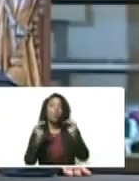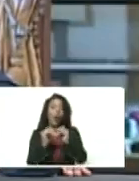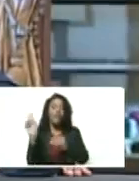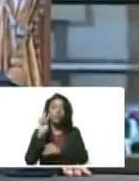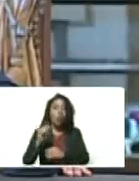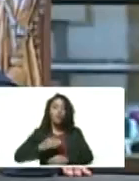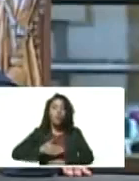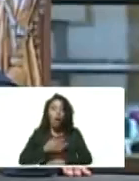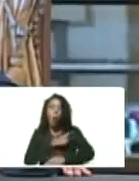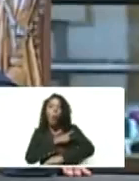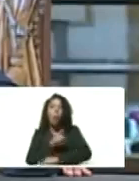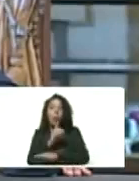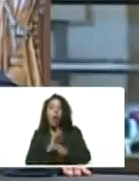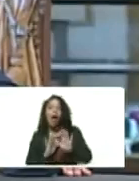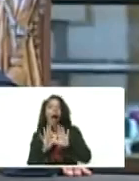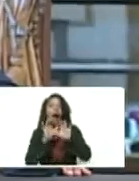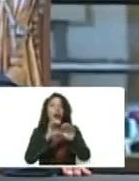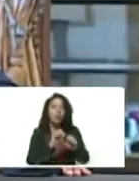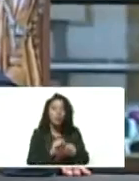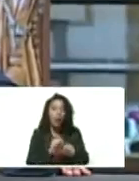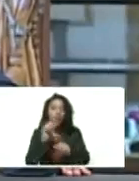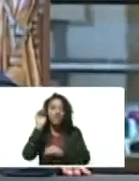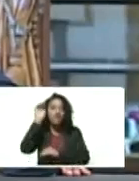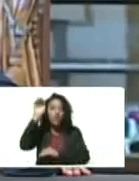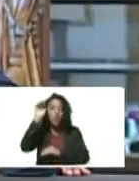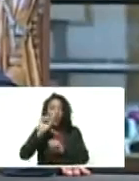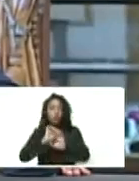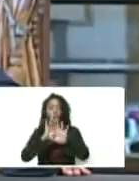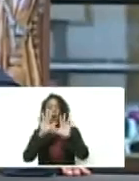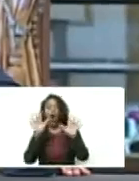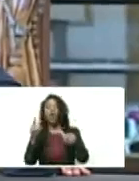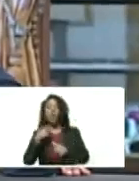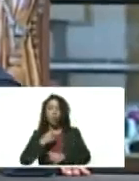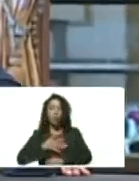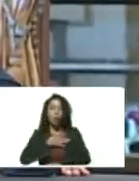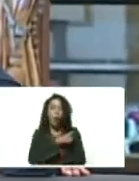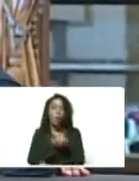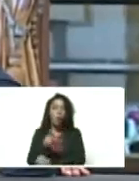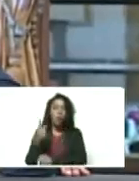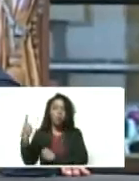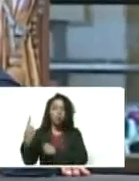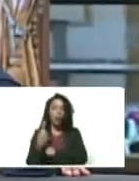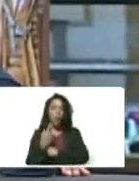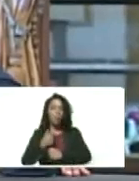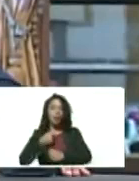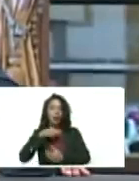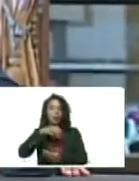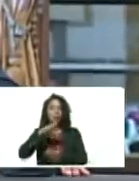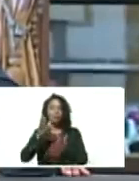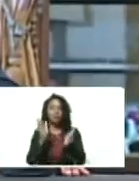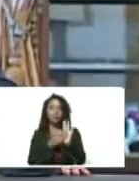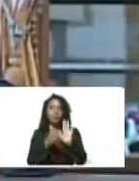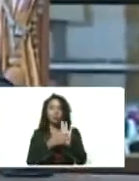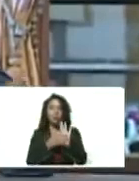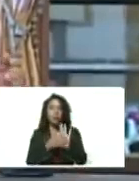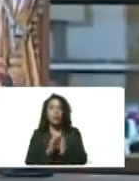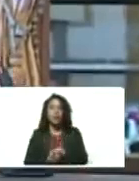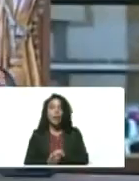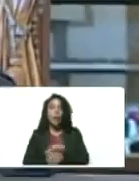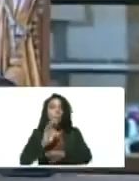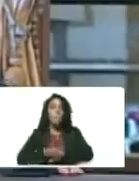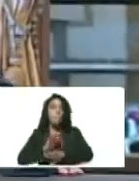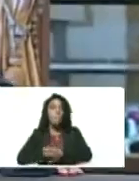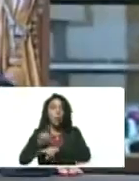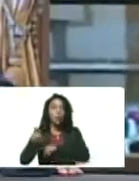y alcanzar un futuro brillante yo puedo cumplir con las obligaciones de mi estatuto y es por ello que